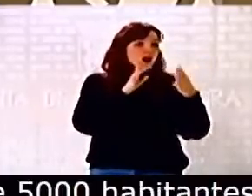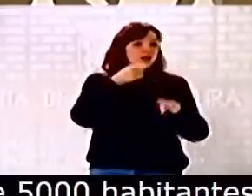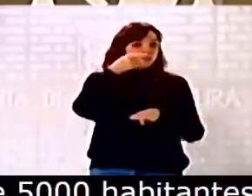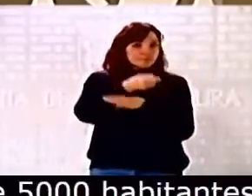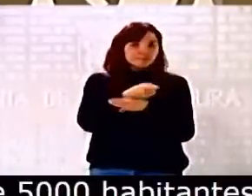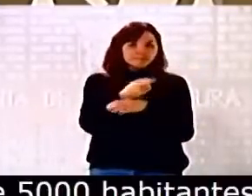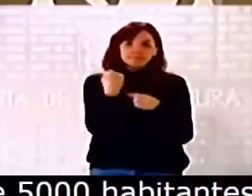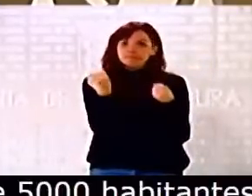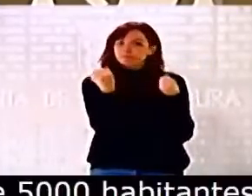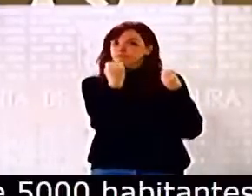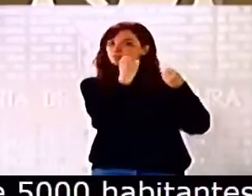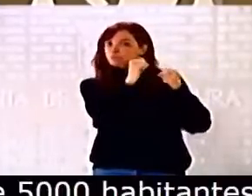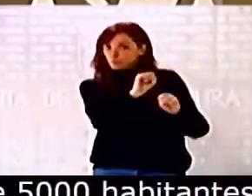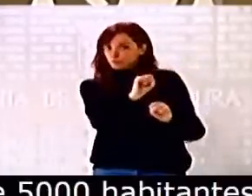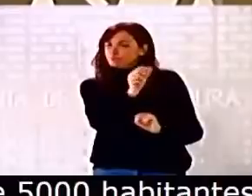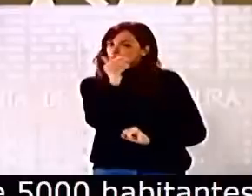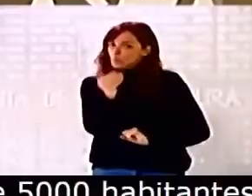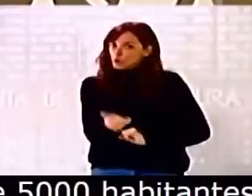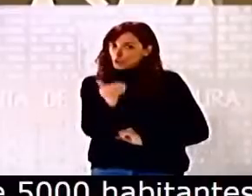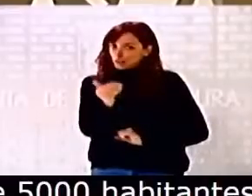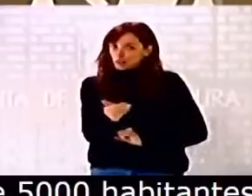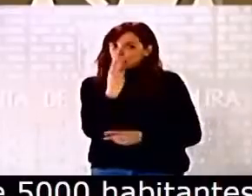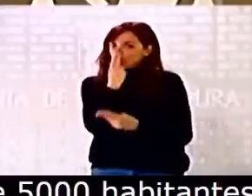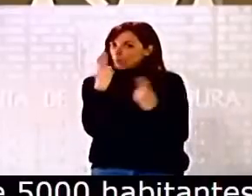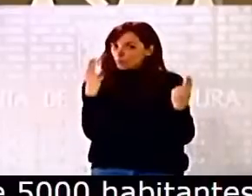restrictivas importantes.